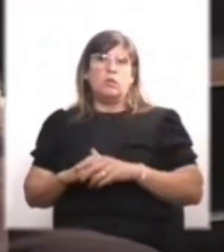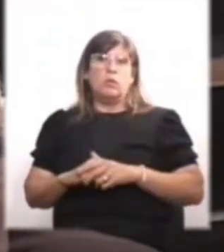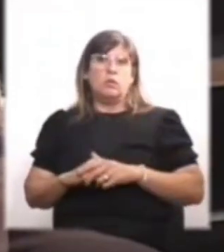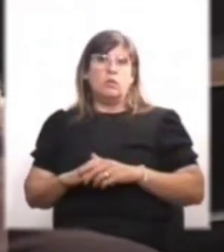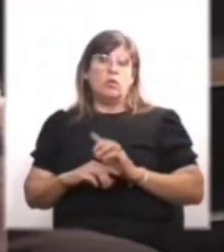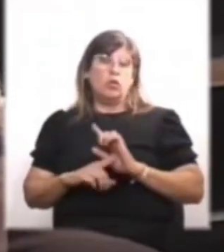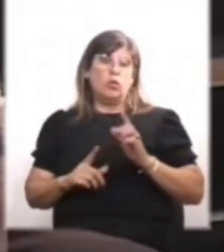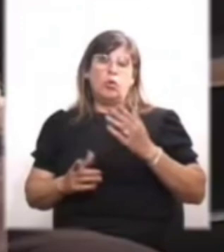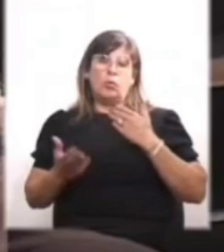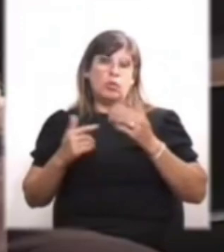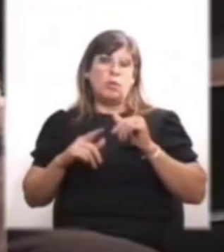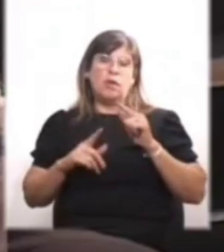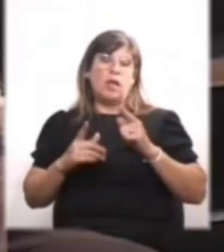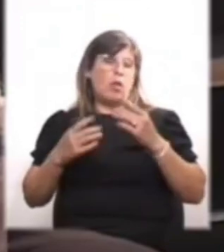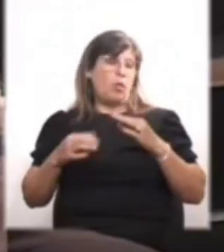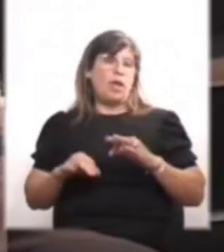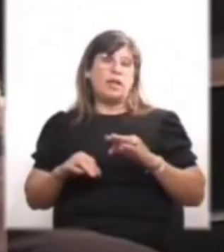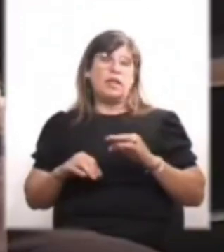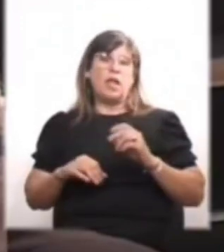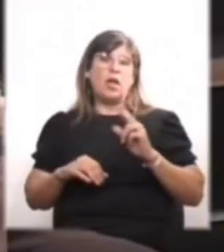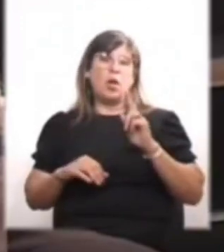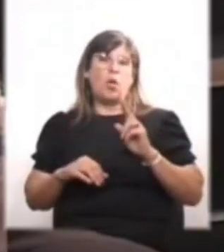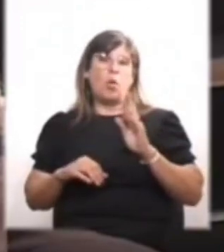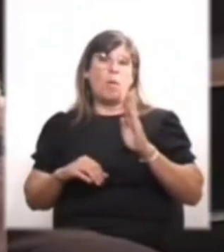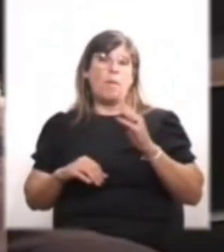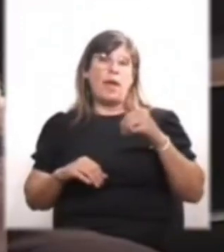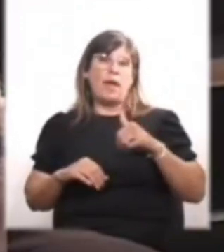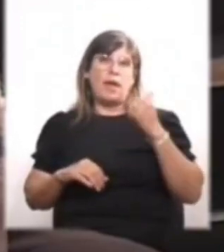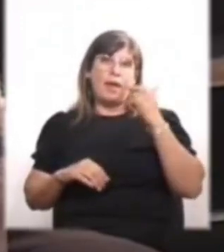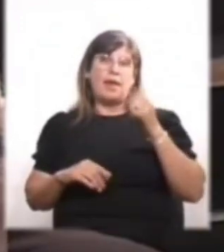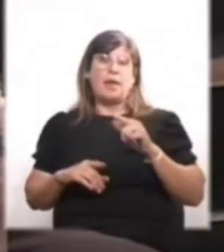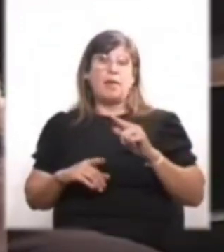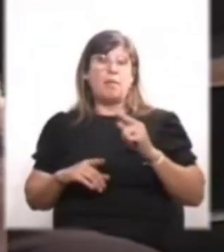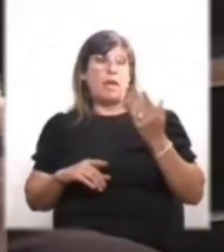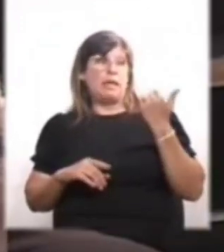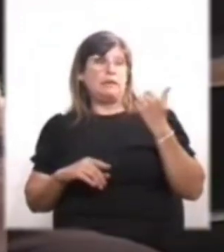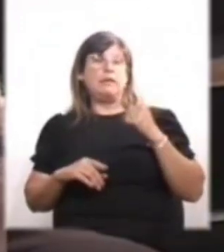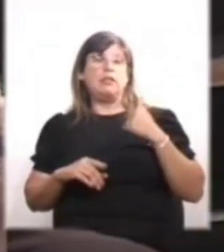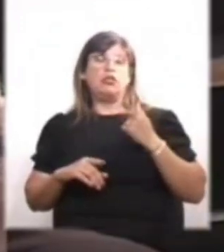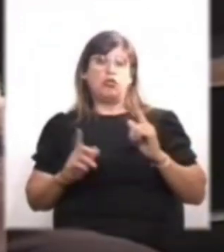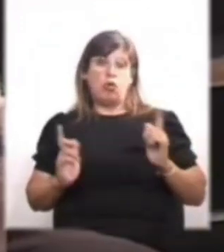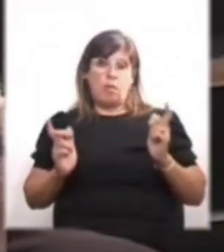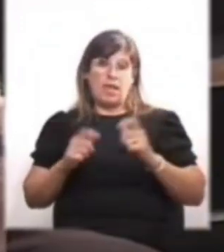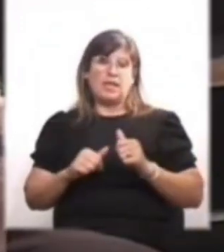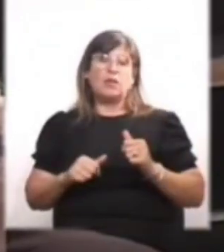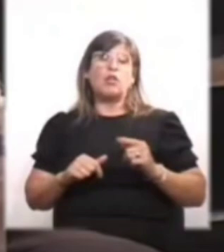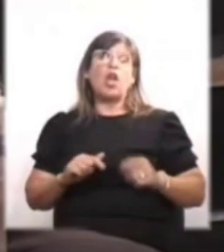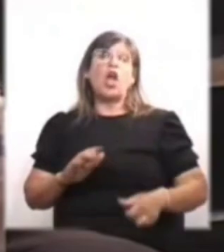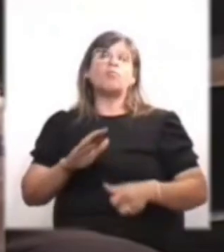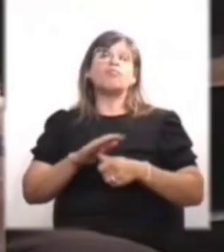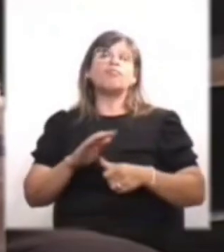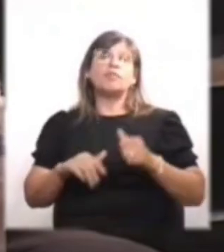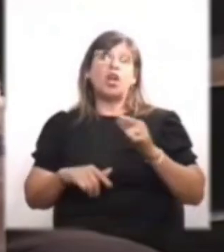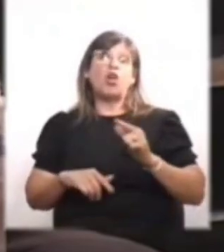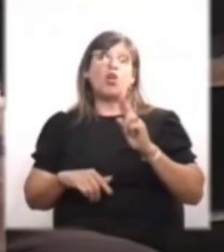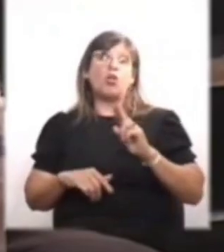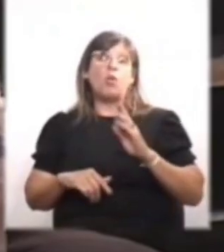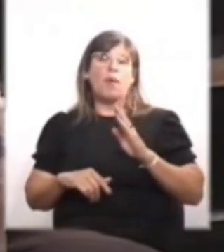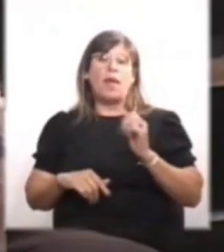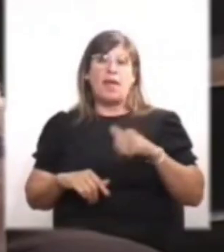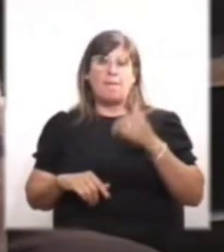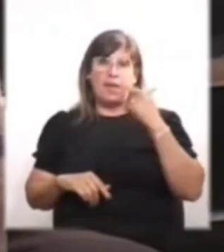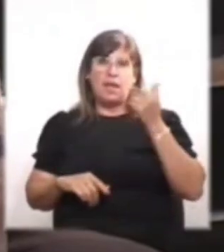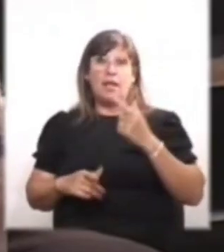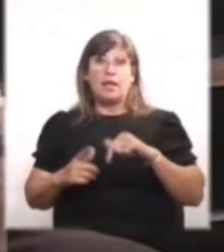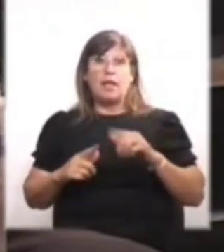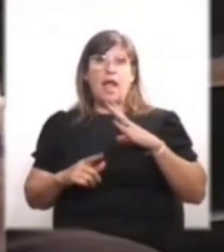hemos hablado bien de UPM, hace un tiempo estuve con unos directivos de UPM en una situación y le dije, hay cosas que ustedes hacen bien, pero